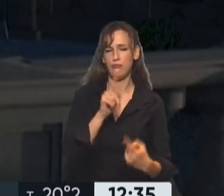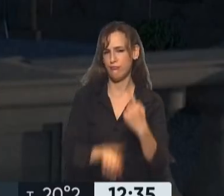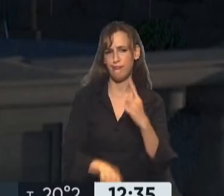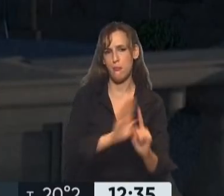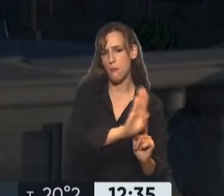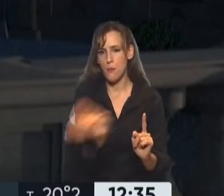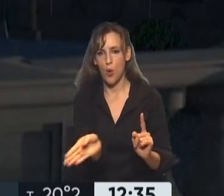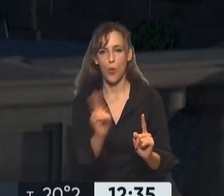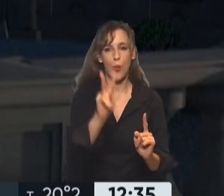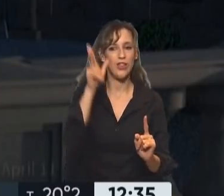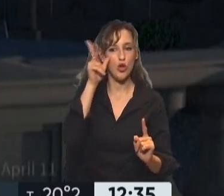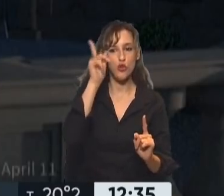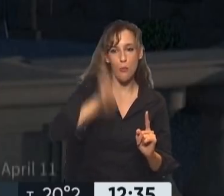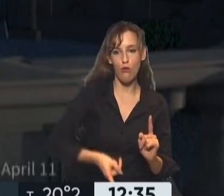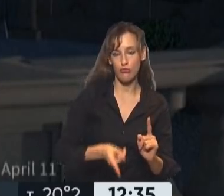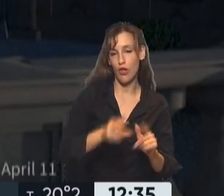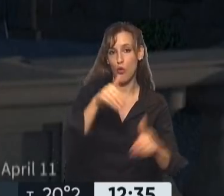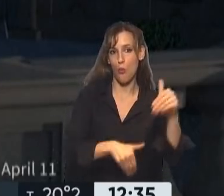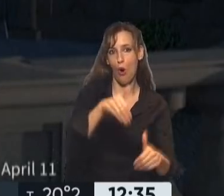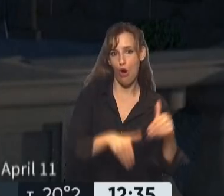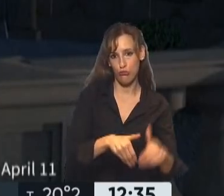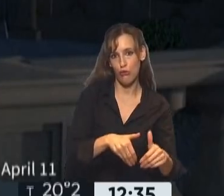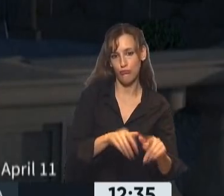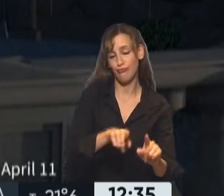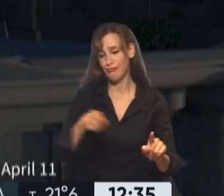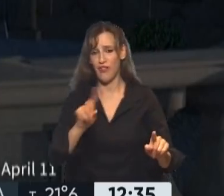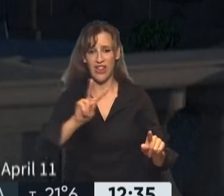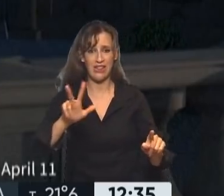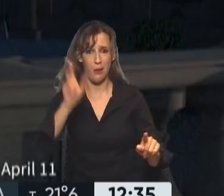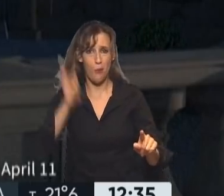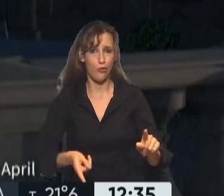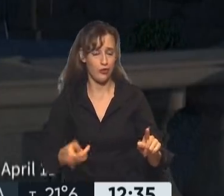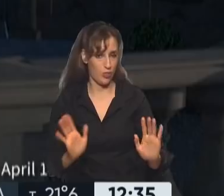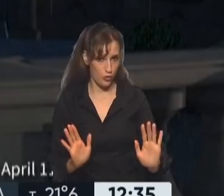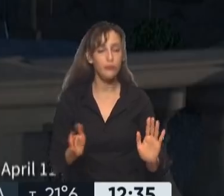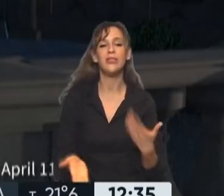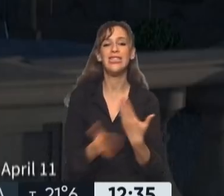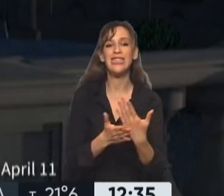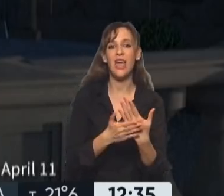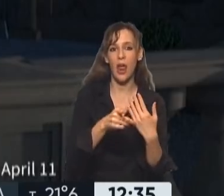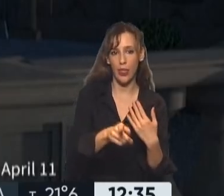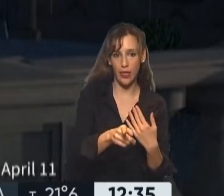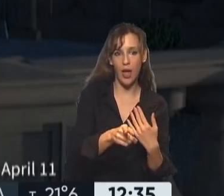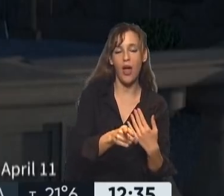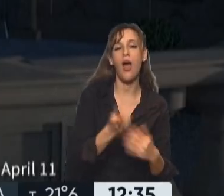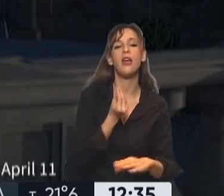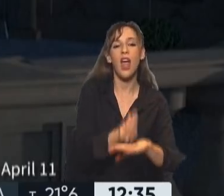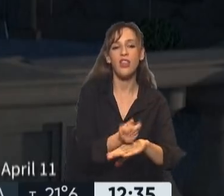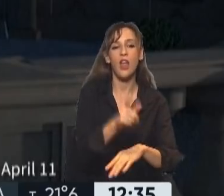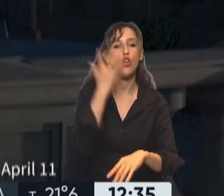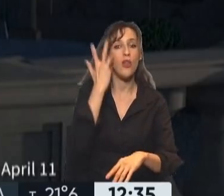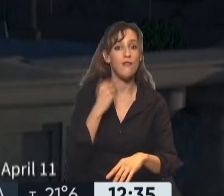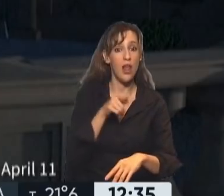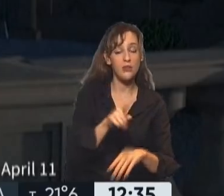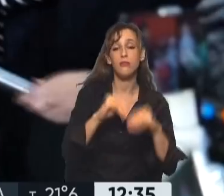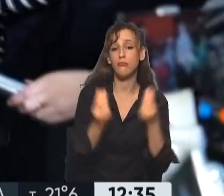al 28% de los votos contra el 23% de Le Pen, mientras que la izquierda, con Jean-Luc Mélenchon, el candidato de Francia insumisa con casi